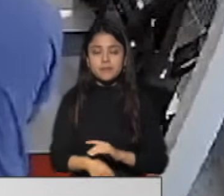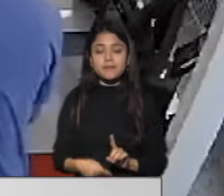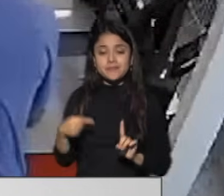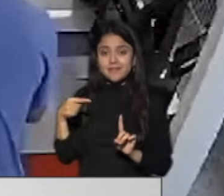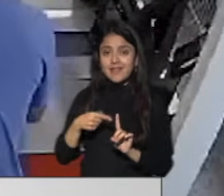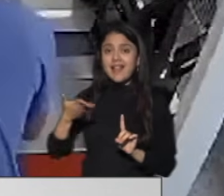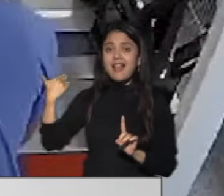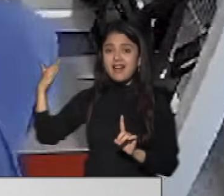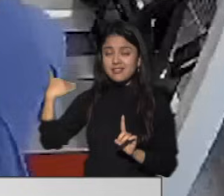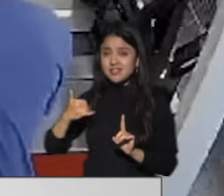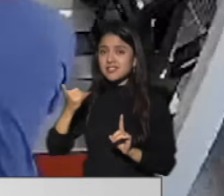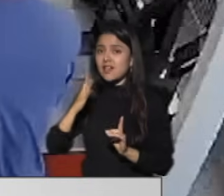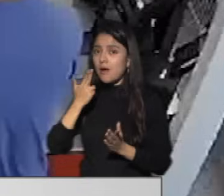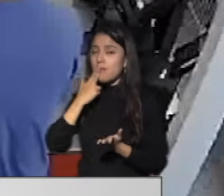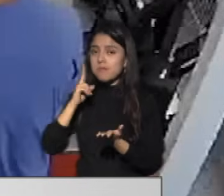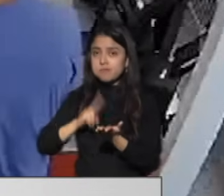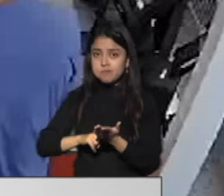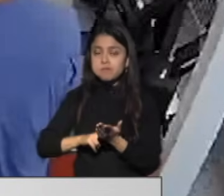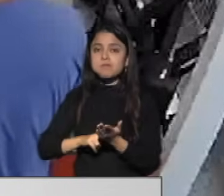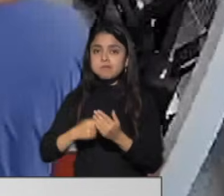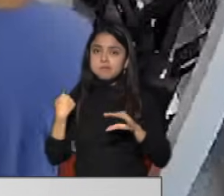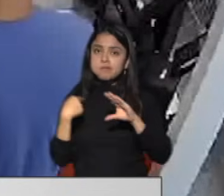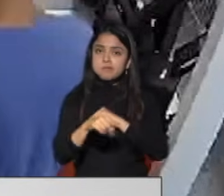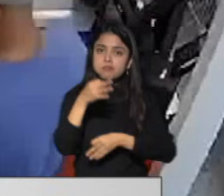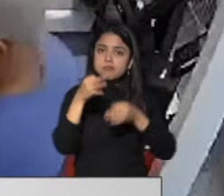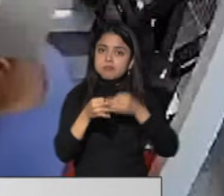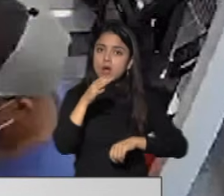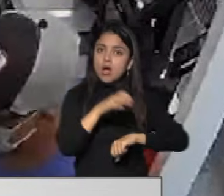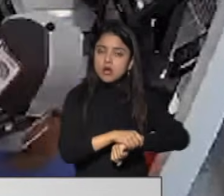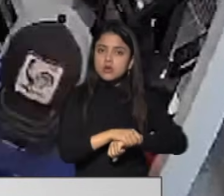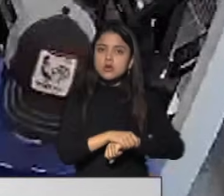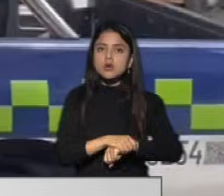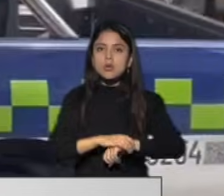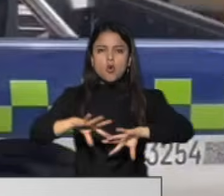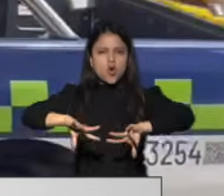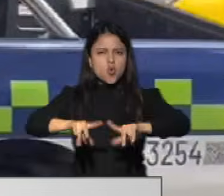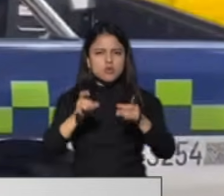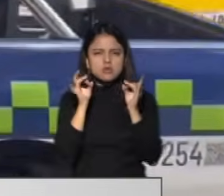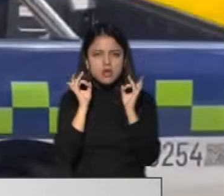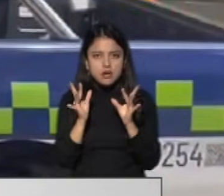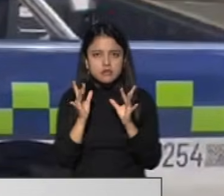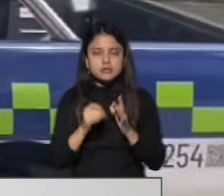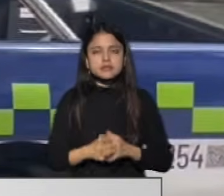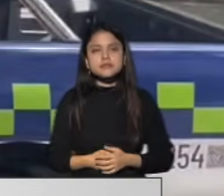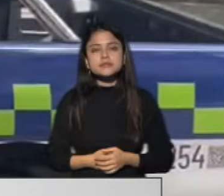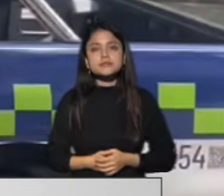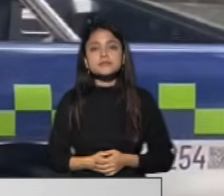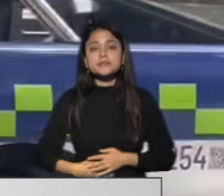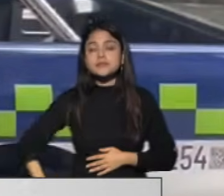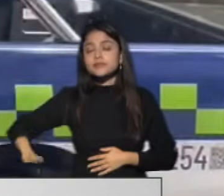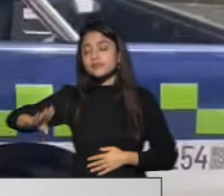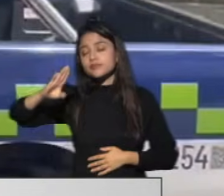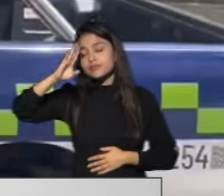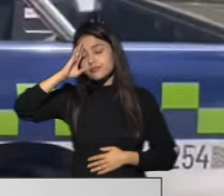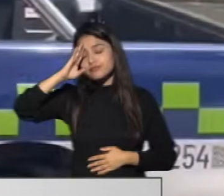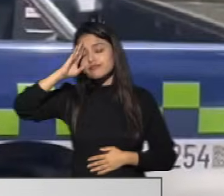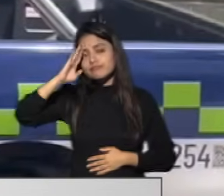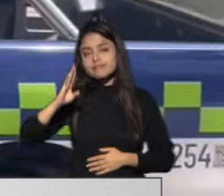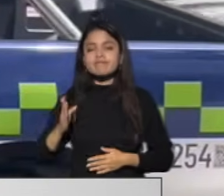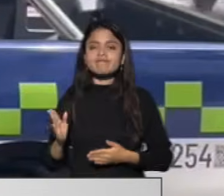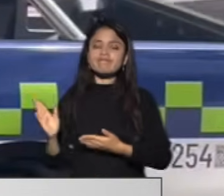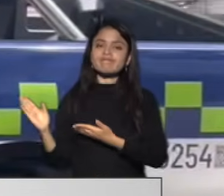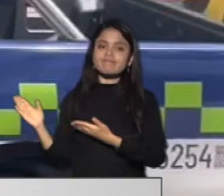captura por el delito de hurto calificado y agravado. De esta manera, el Servicio de Vigilancia de la Policía Nacional continúa